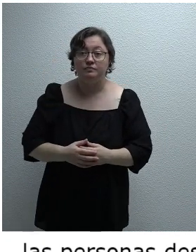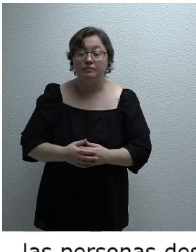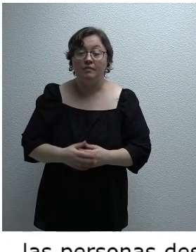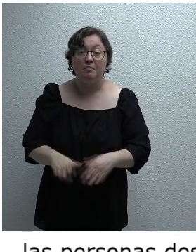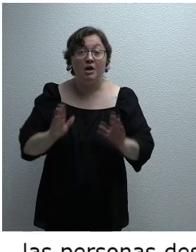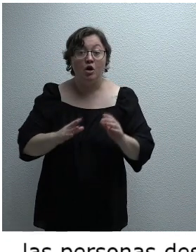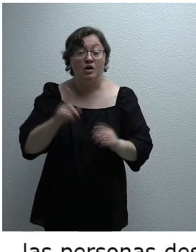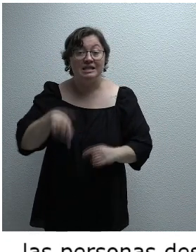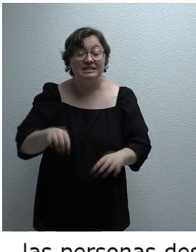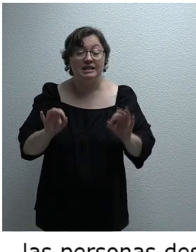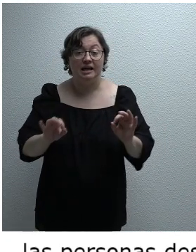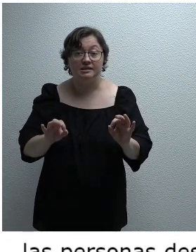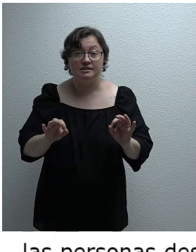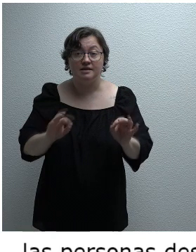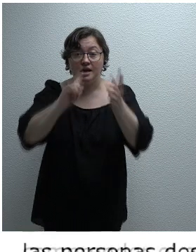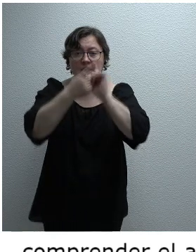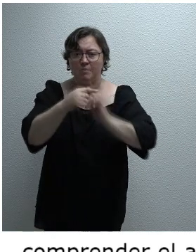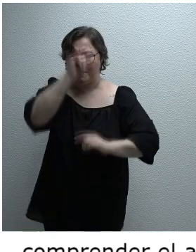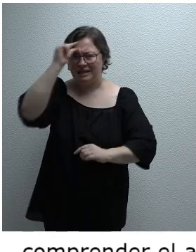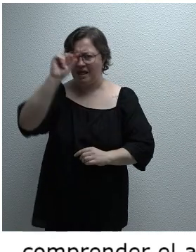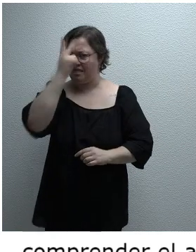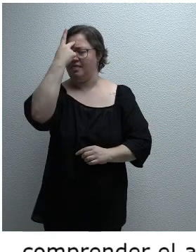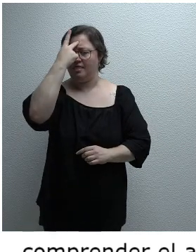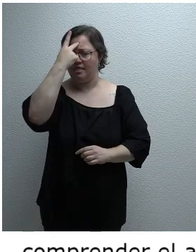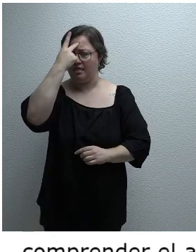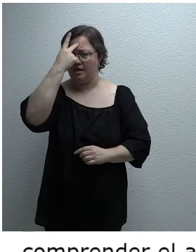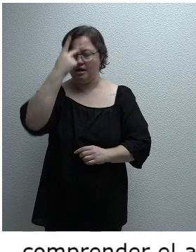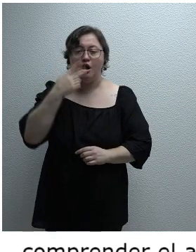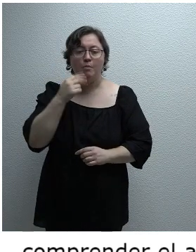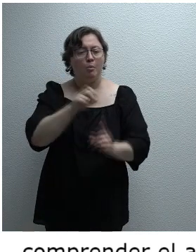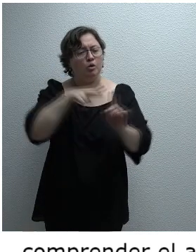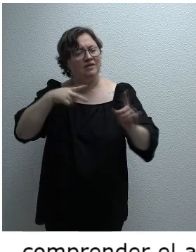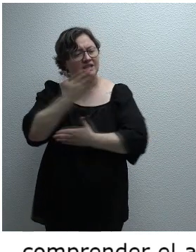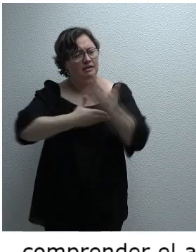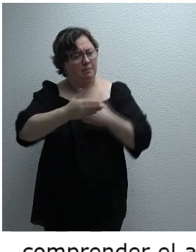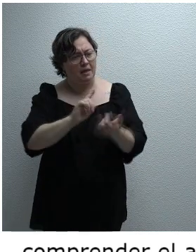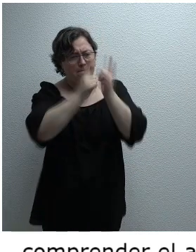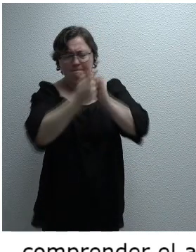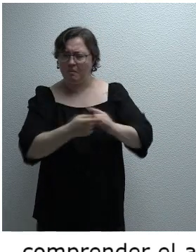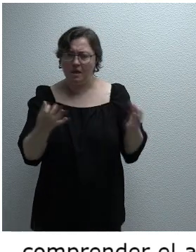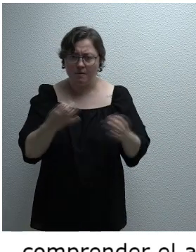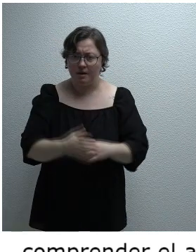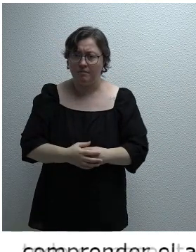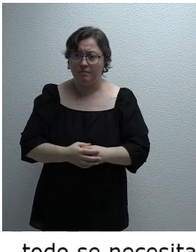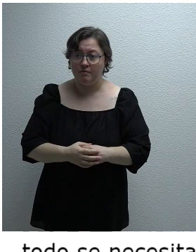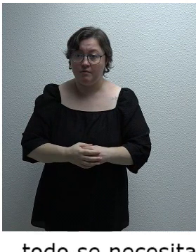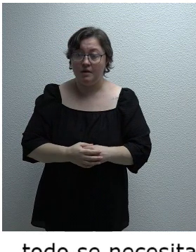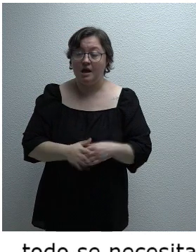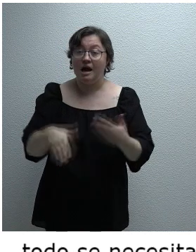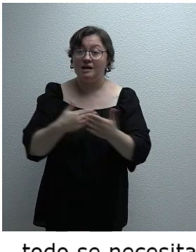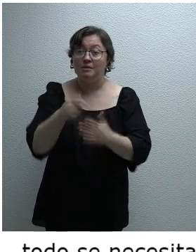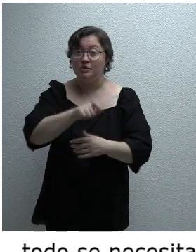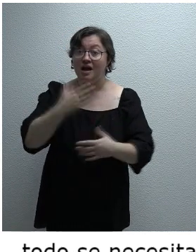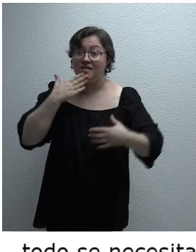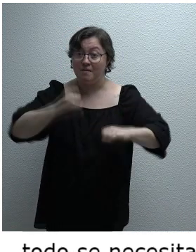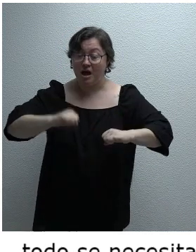sobre todo se necesita un cambio de mentalidad en la perspectiva de la discapacidad en general y en este caso de las personas